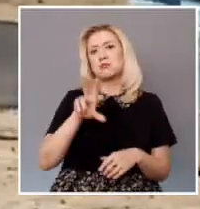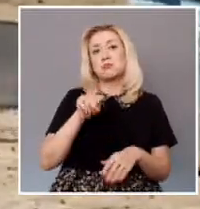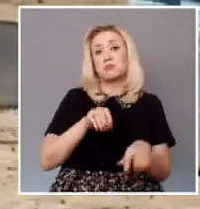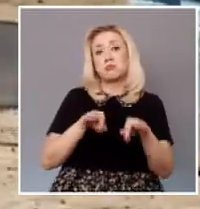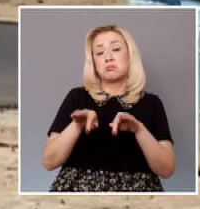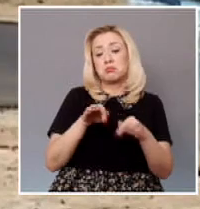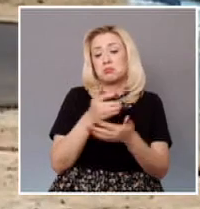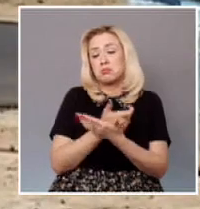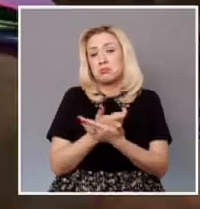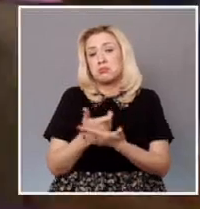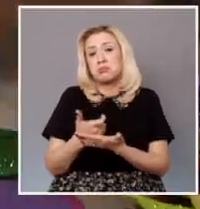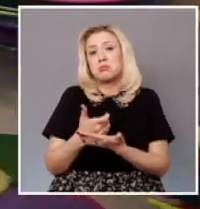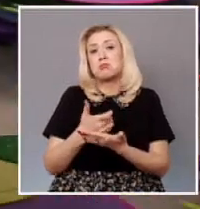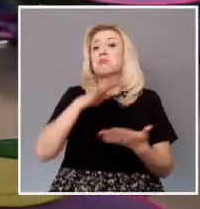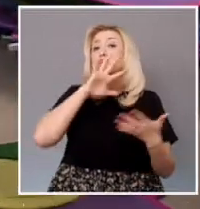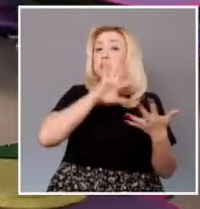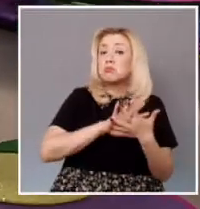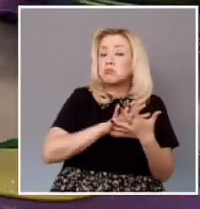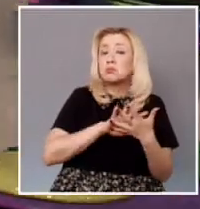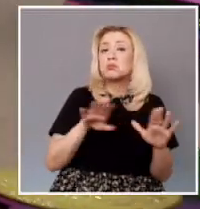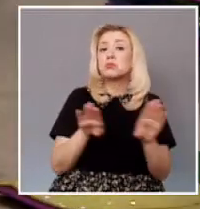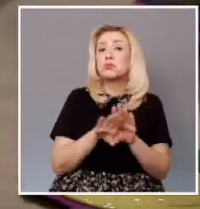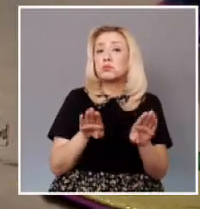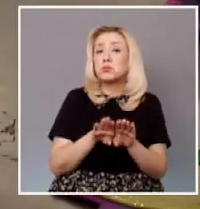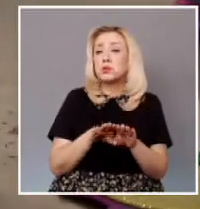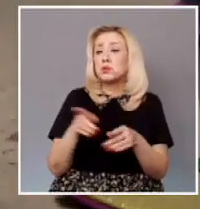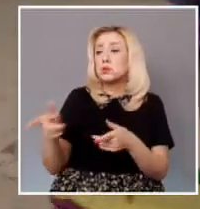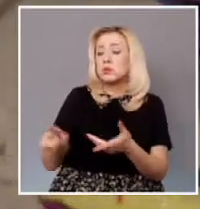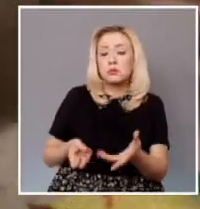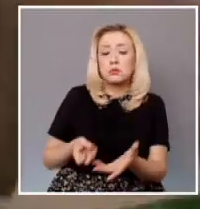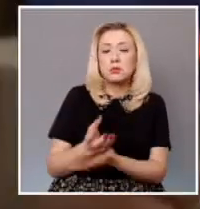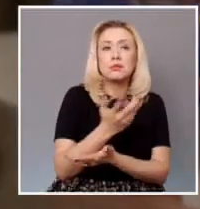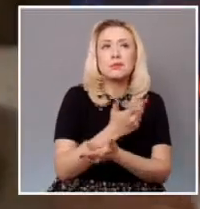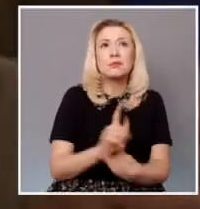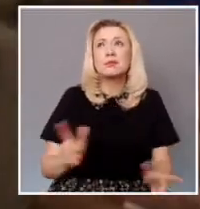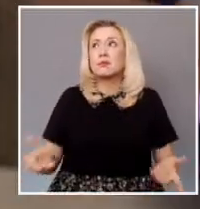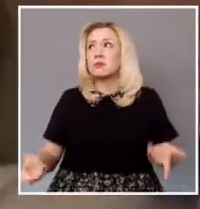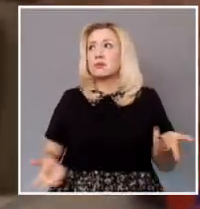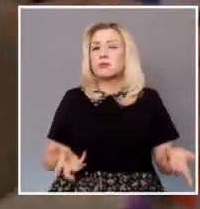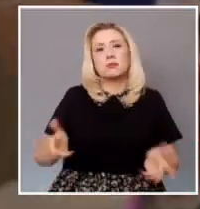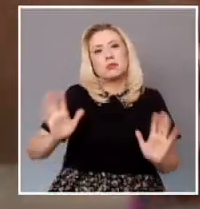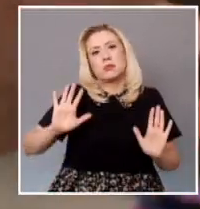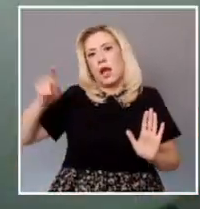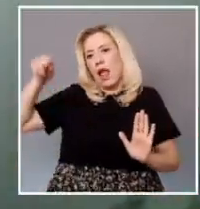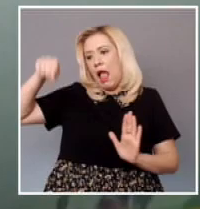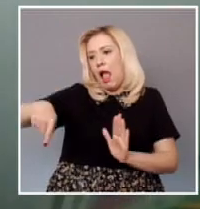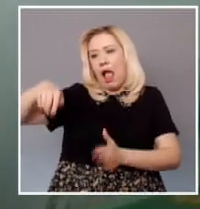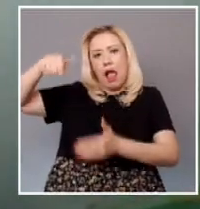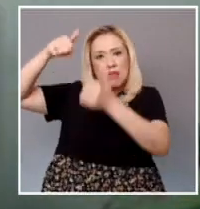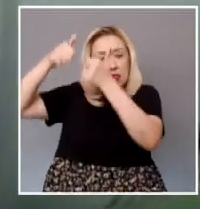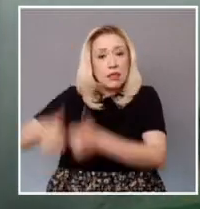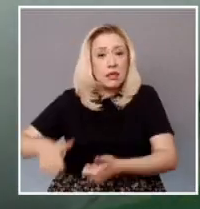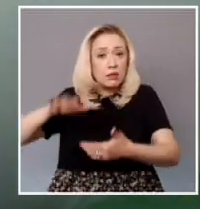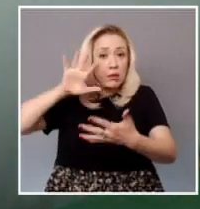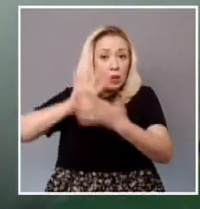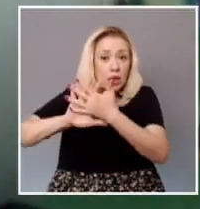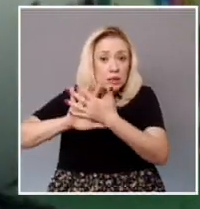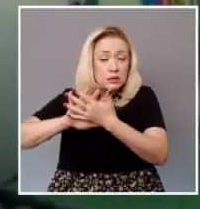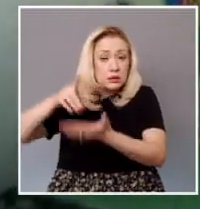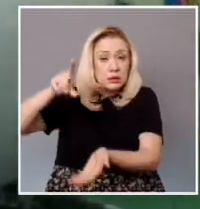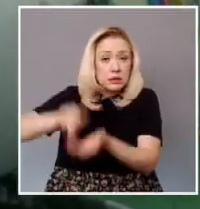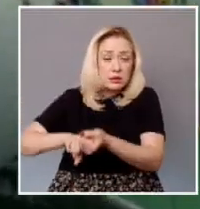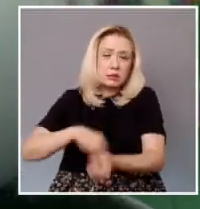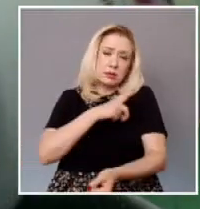de la libertad para la reinserción social se entienden como deberes, no como penas o sanciones. Indicó que en el